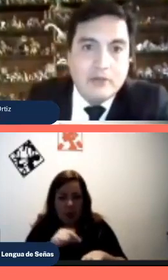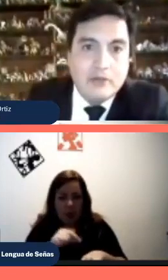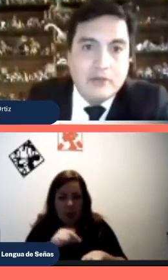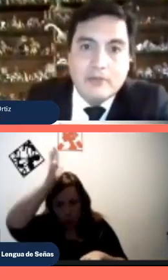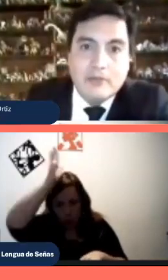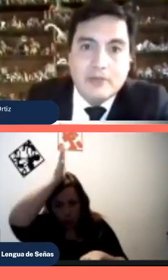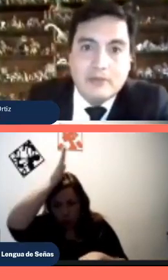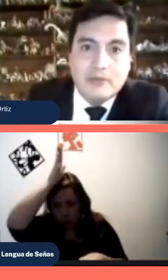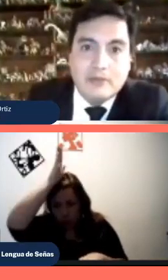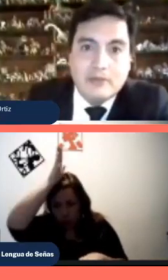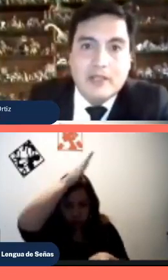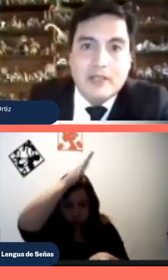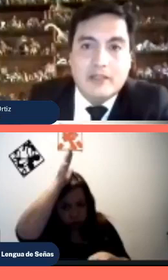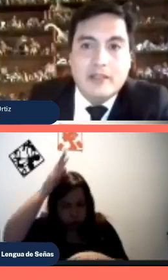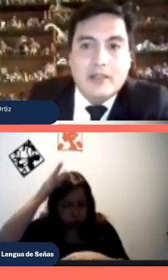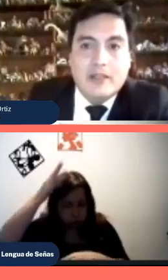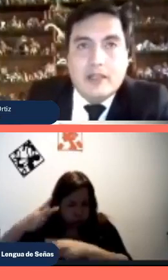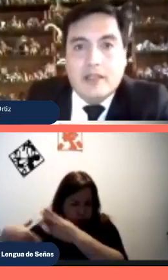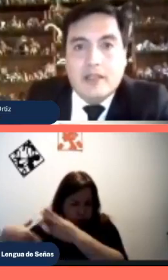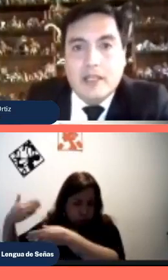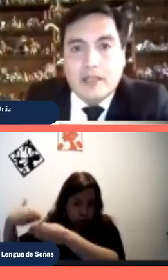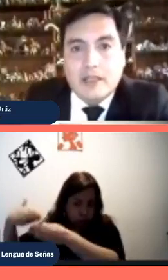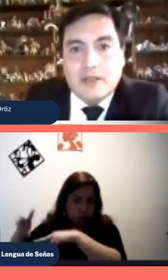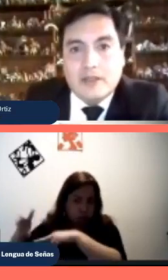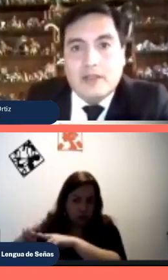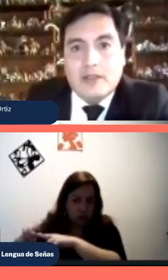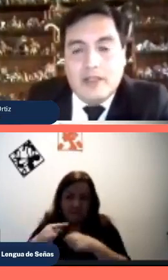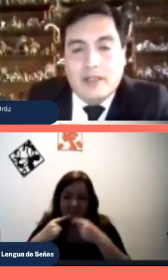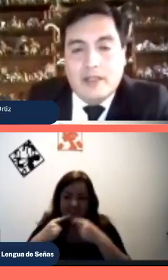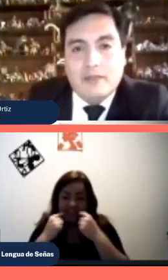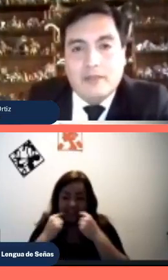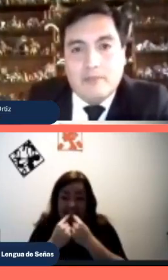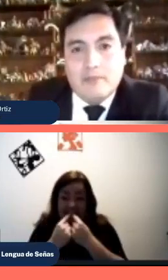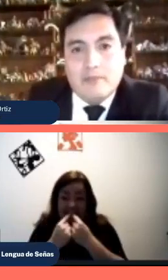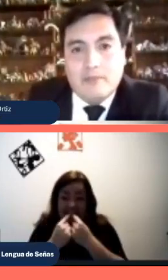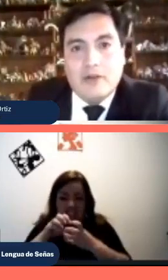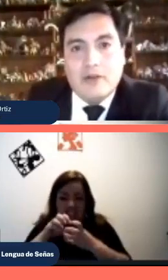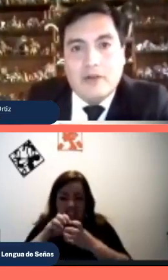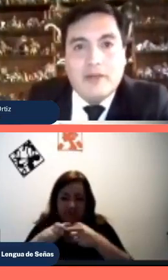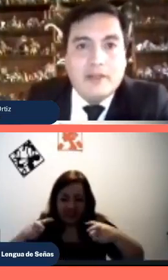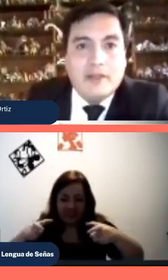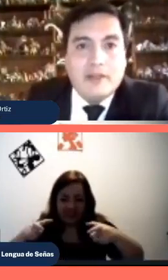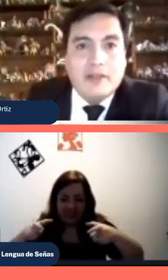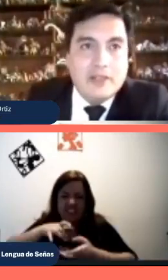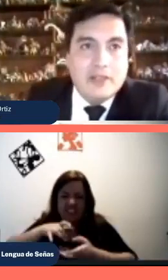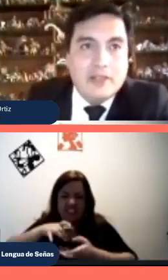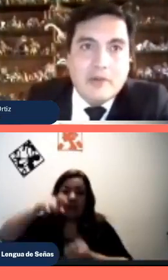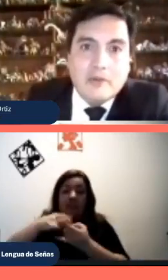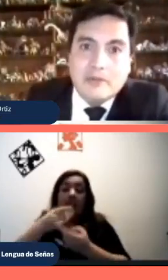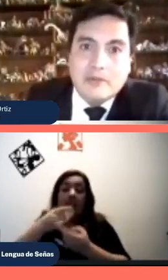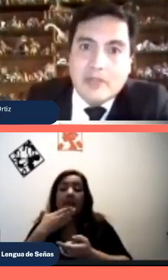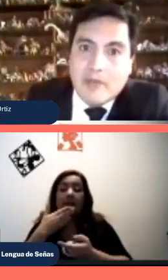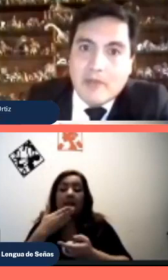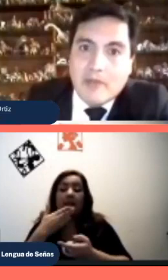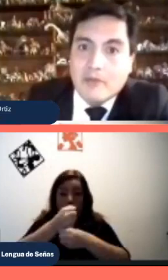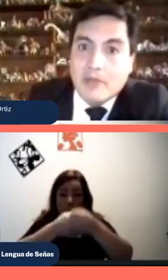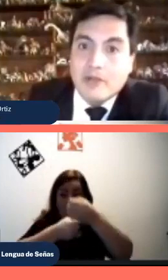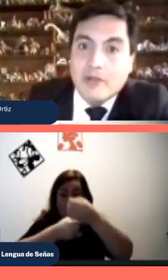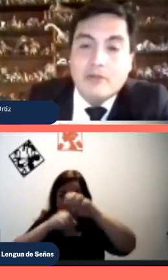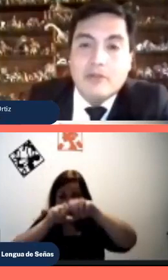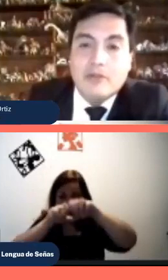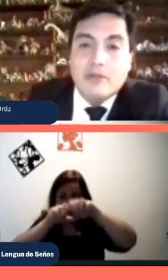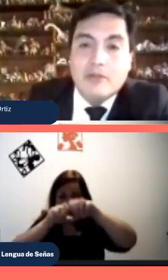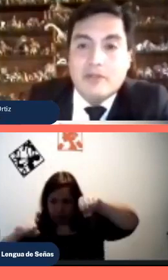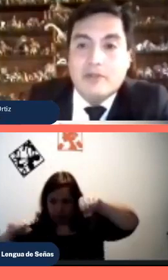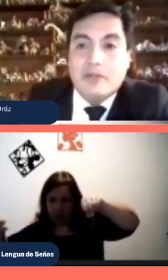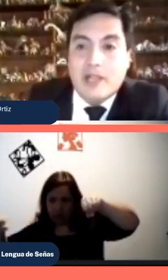cual conocemos actualmente dientes y parte de la columna vertebral y se estima un tamaño por lo menos de